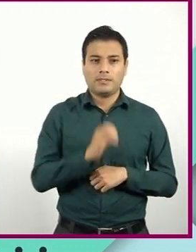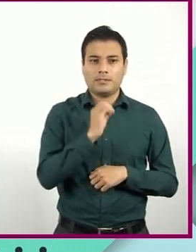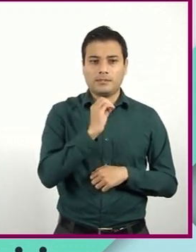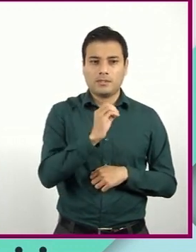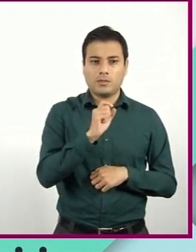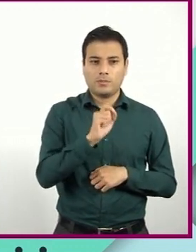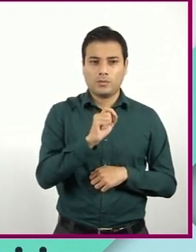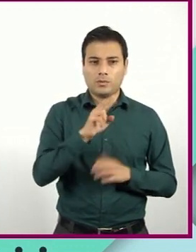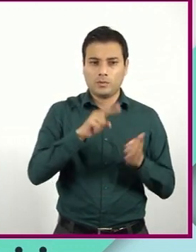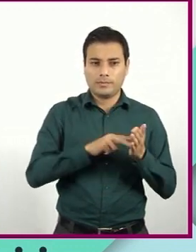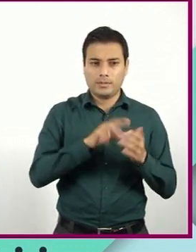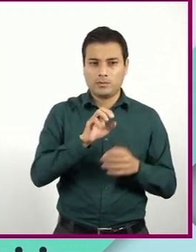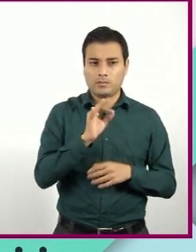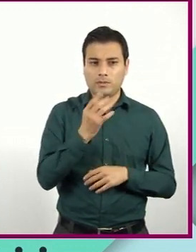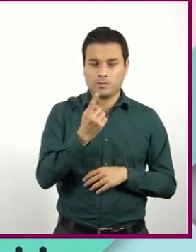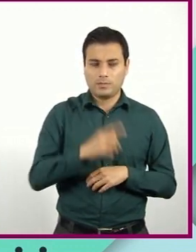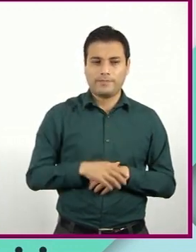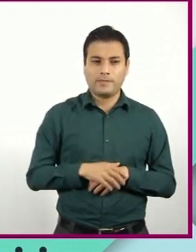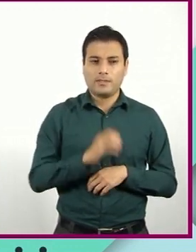0.2341,